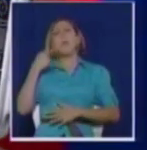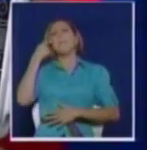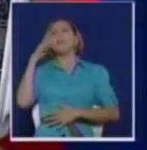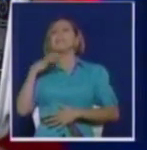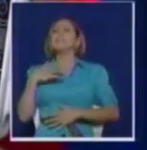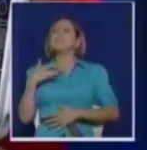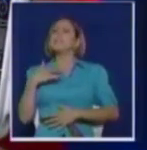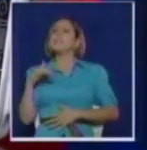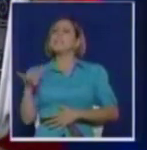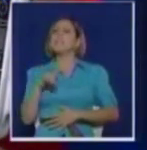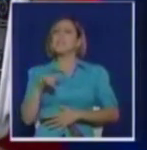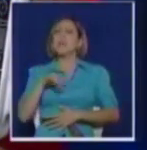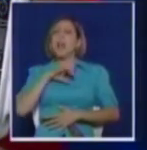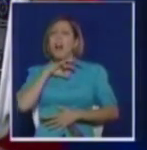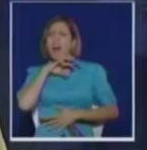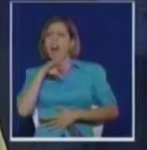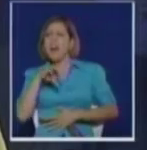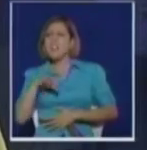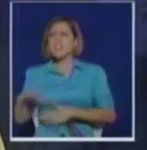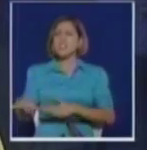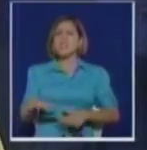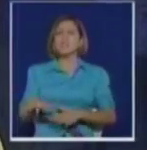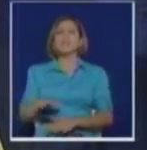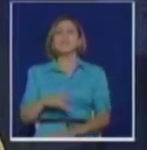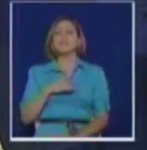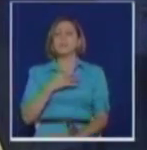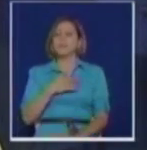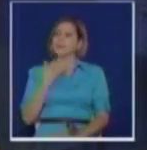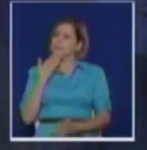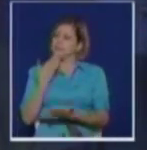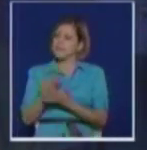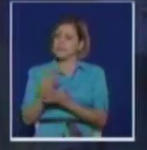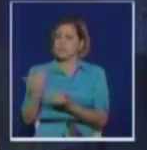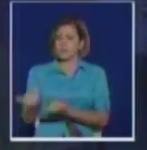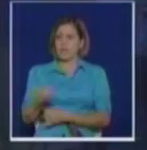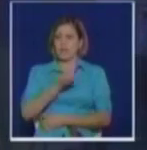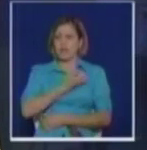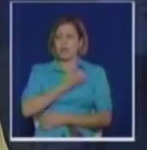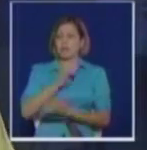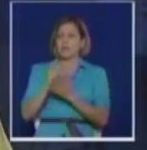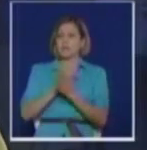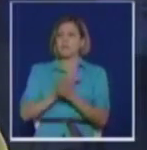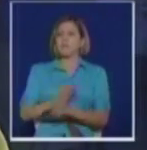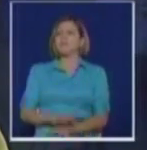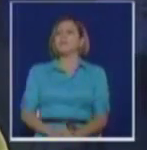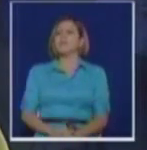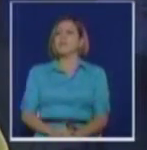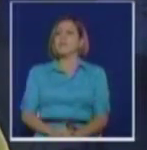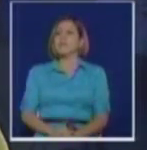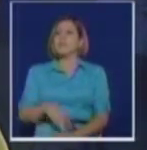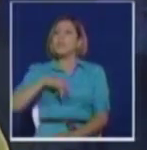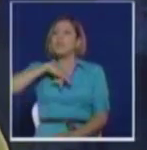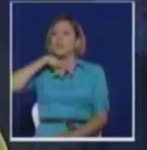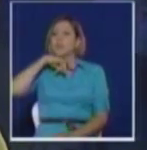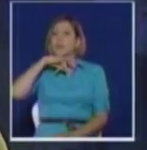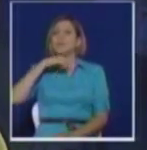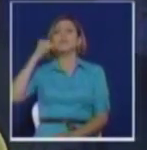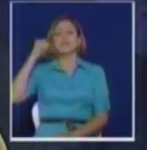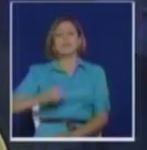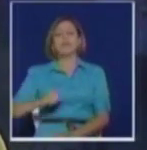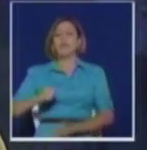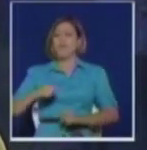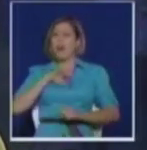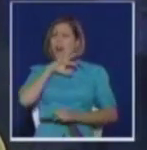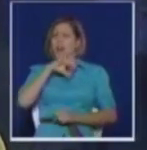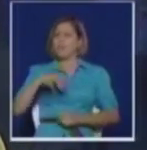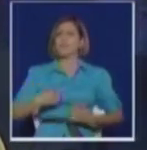que rugía la tierra. Al alcalde y al sargento, gracias por su información. Entre tanto, los habitantes de Yumbo sintieron pánico por el